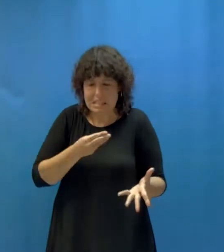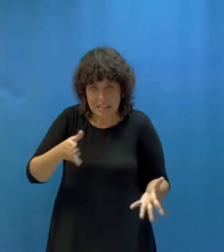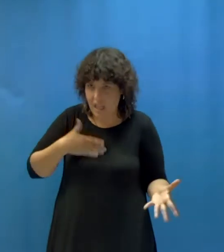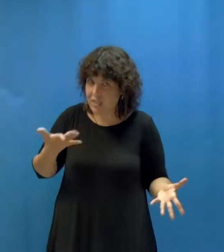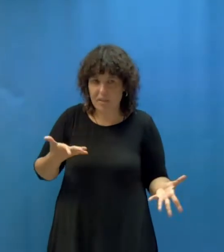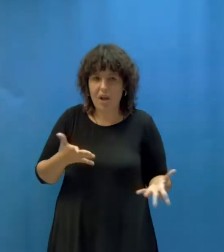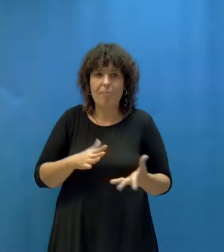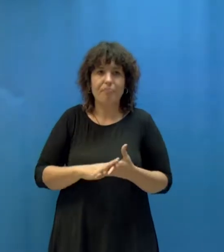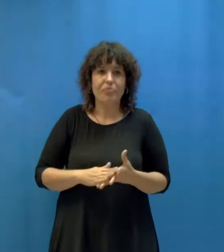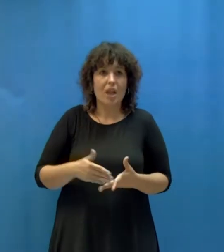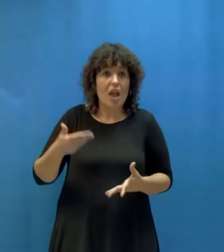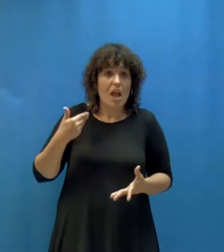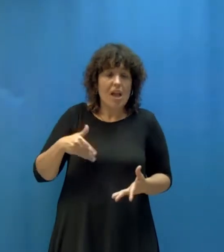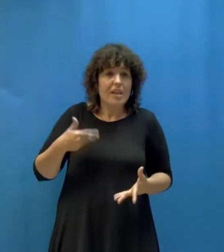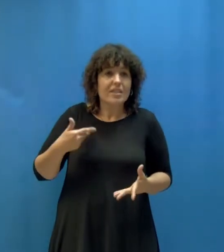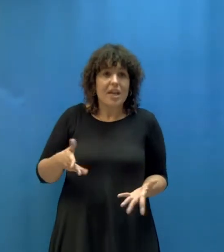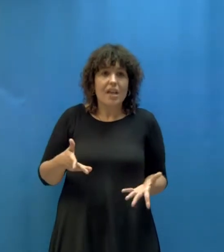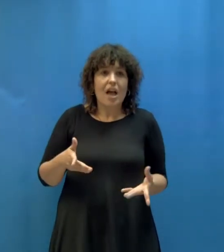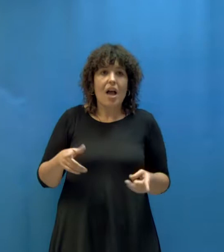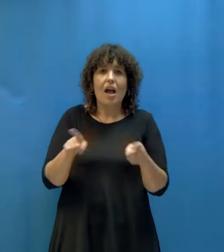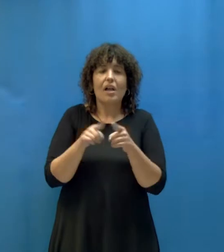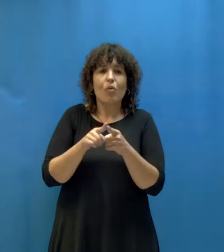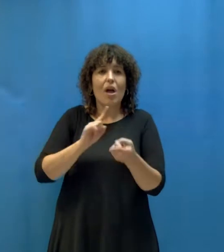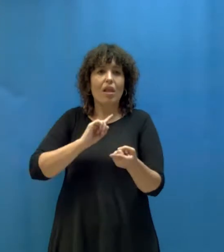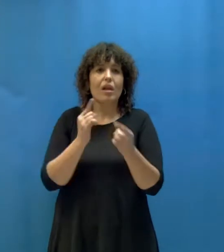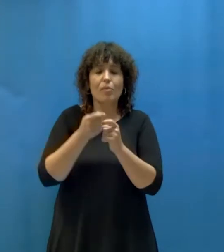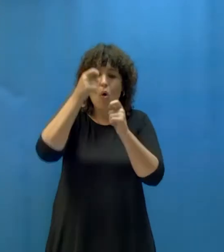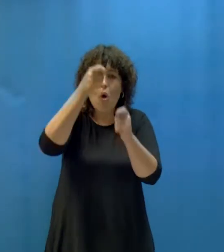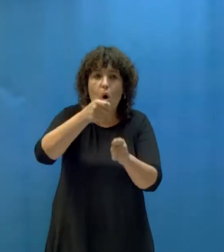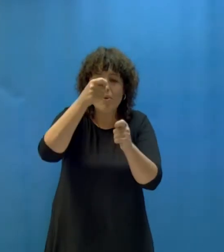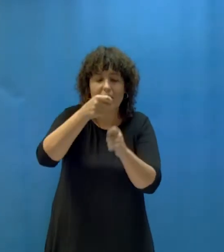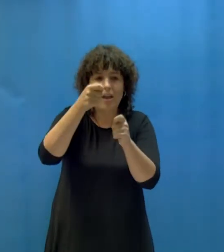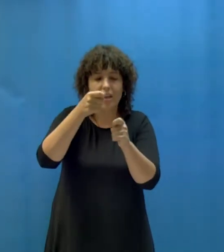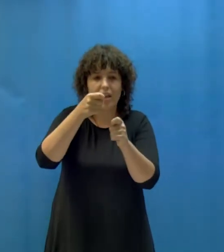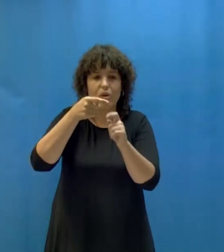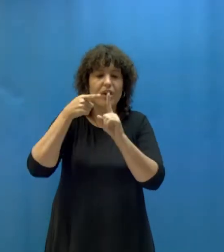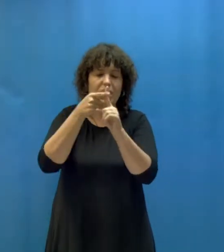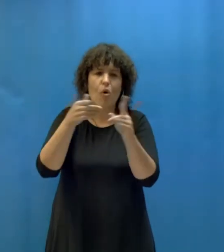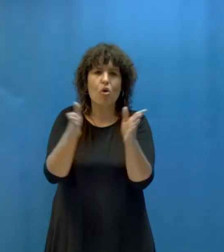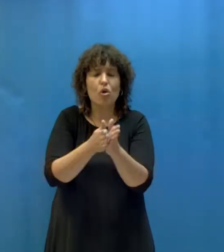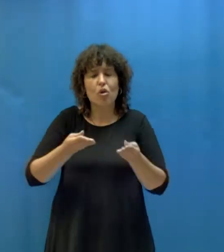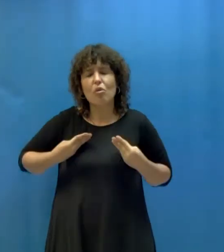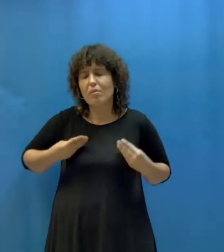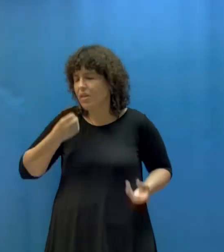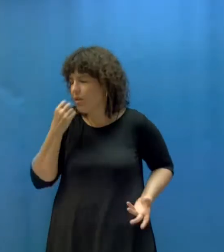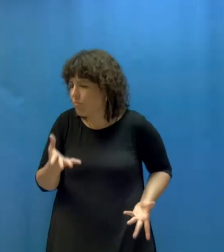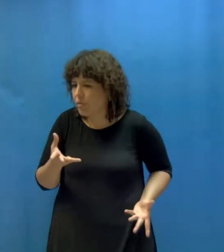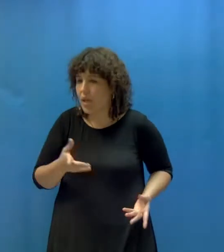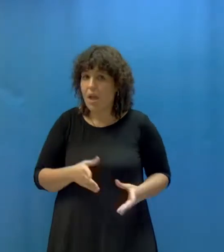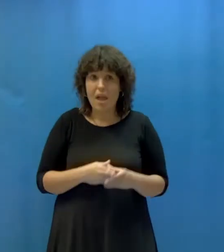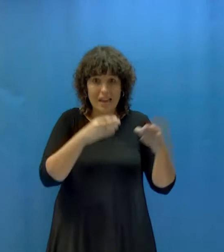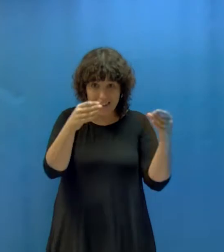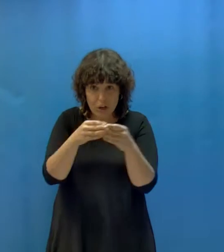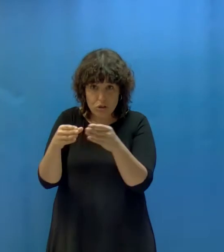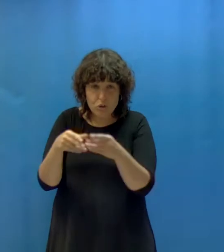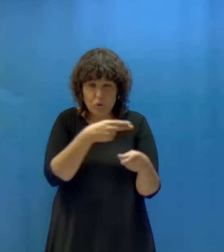connotaciones iniciales para convertirlo en un homenaje a la concordia y a la convivencia, algo que, por cierto, están pidiendo los partidos políticos